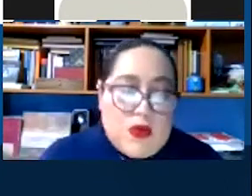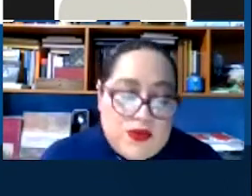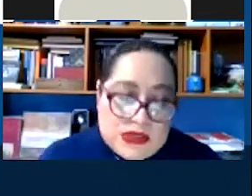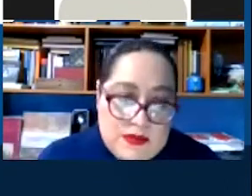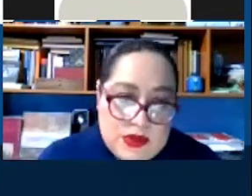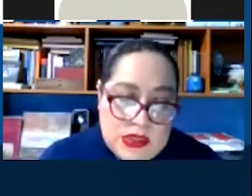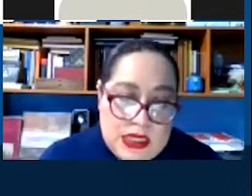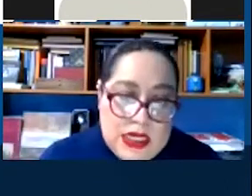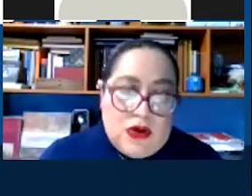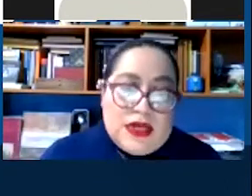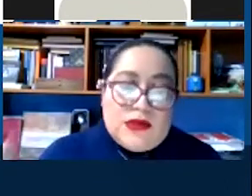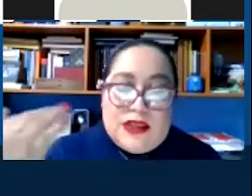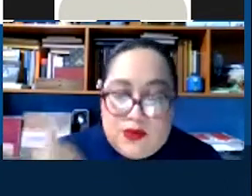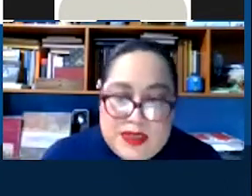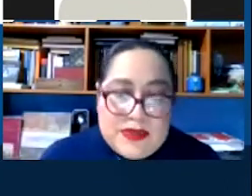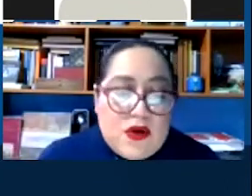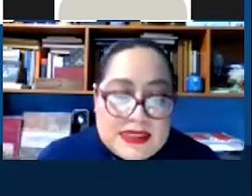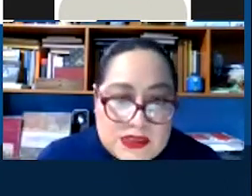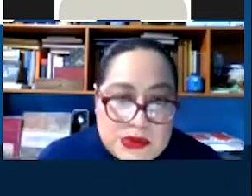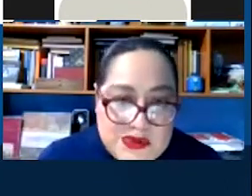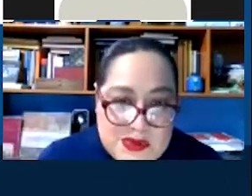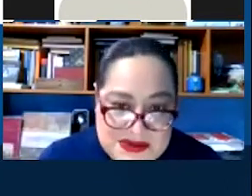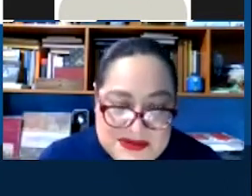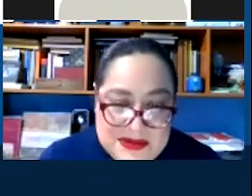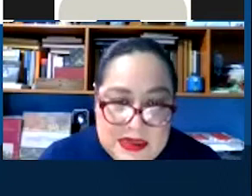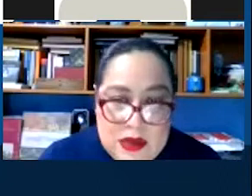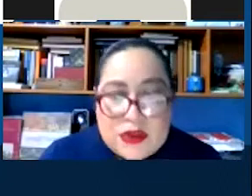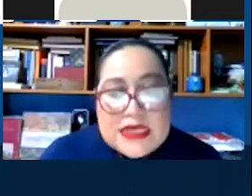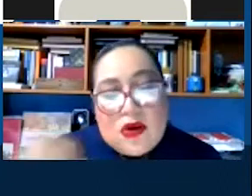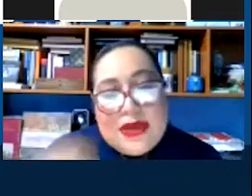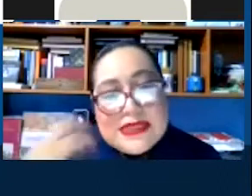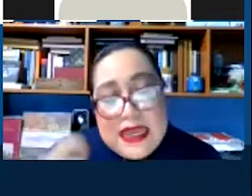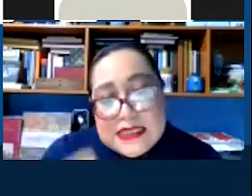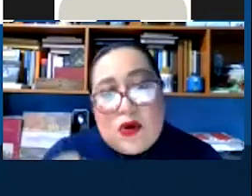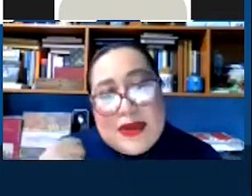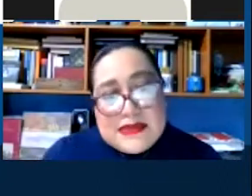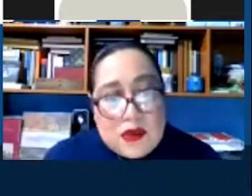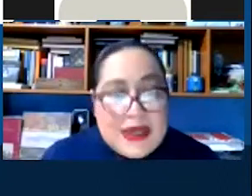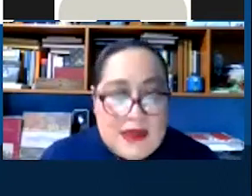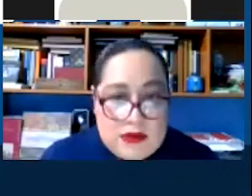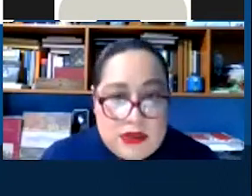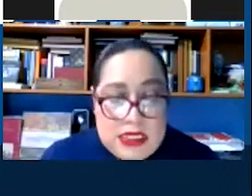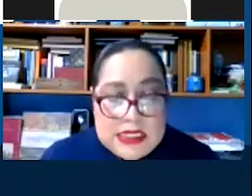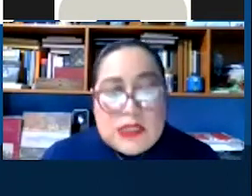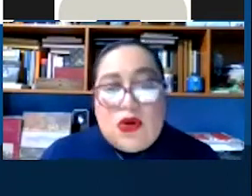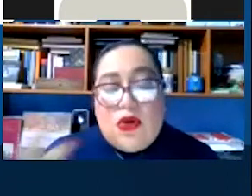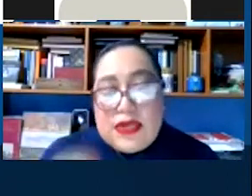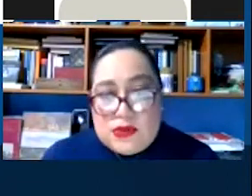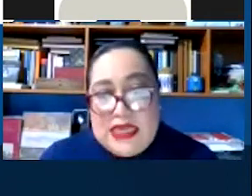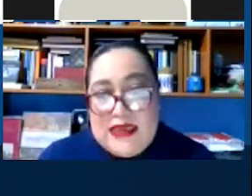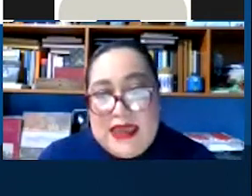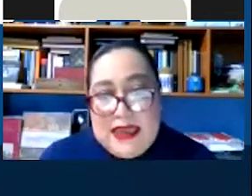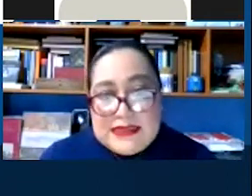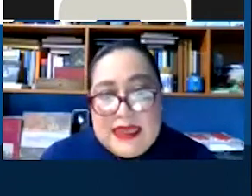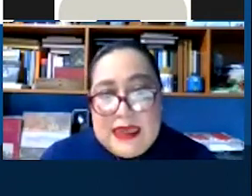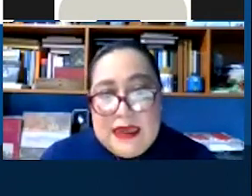sus propios cambios y logre las propias mejoras de su situación. Porque solo así esto va a ser duradero. Si no, lo que